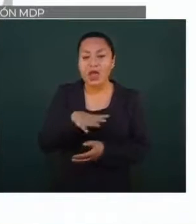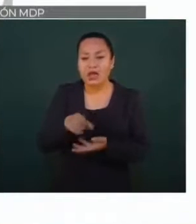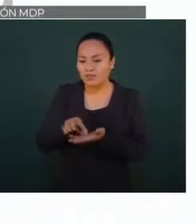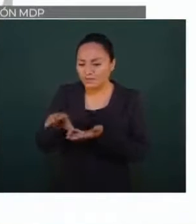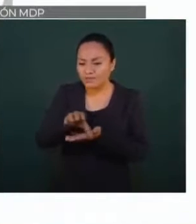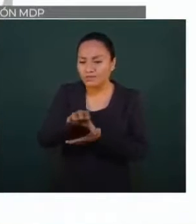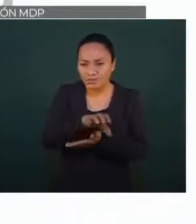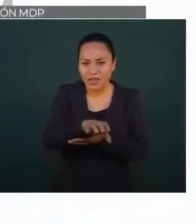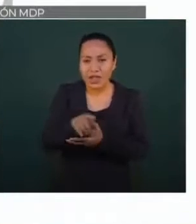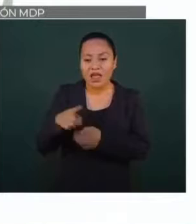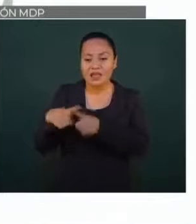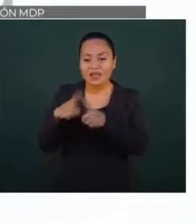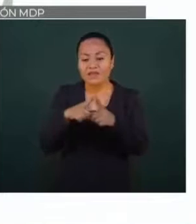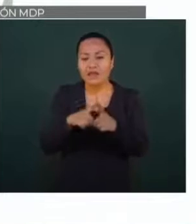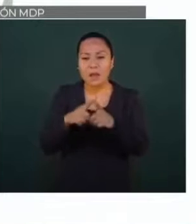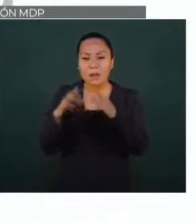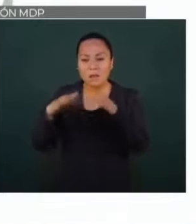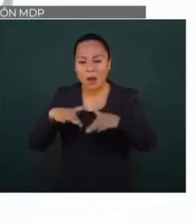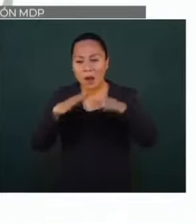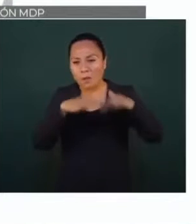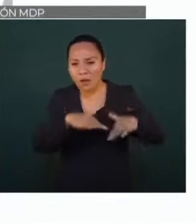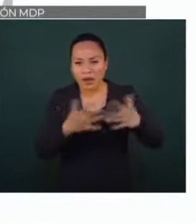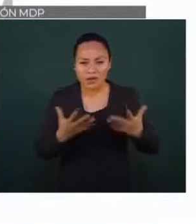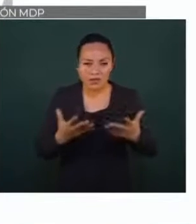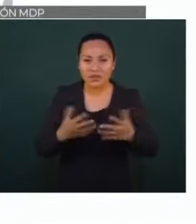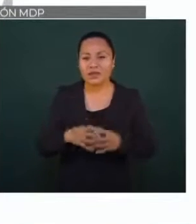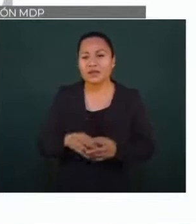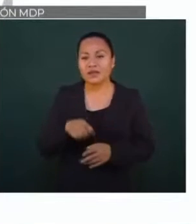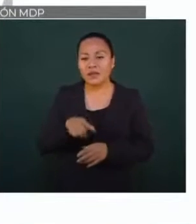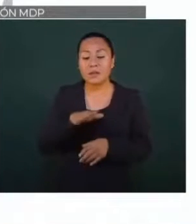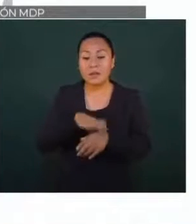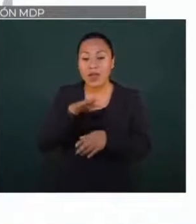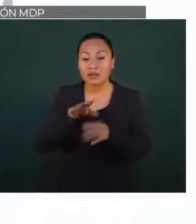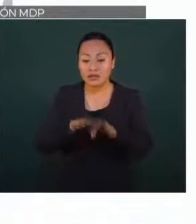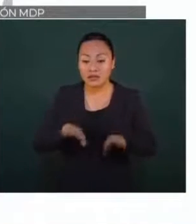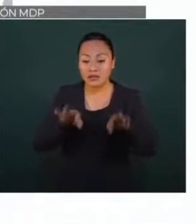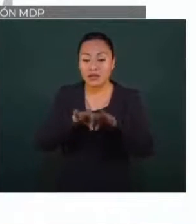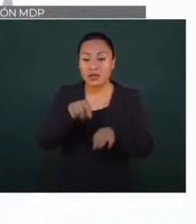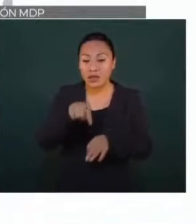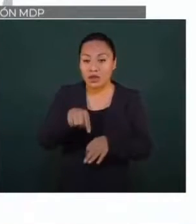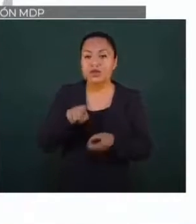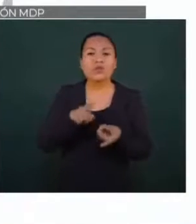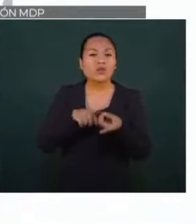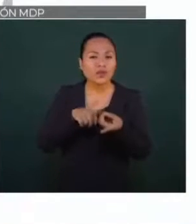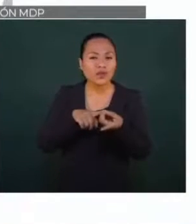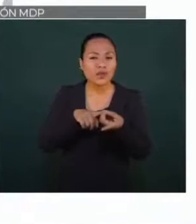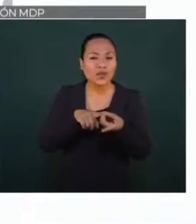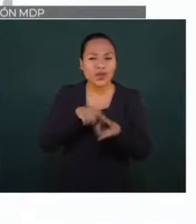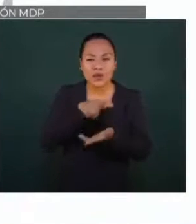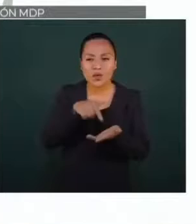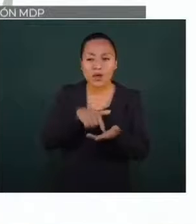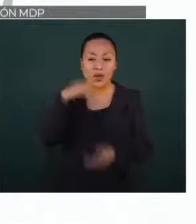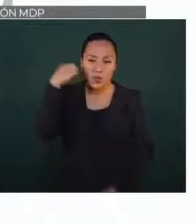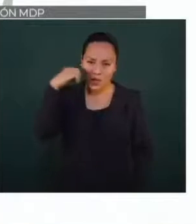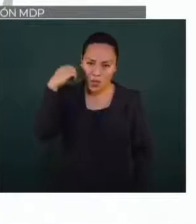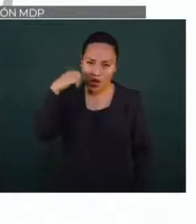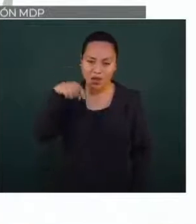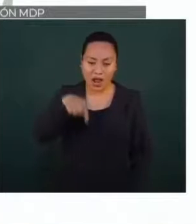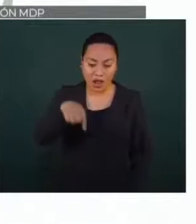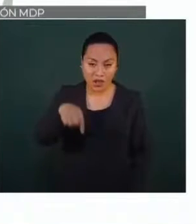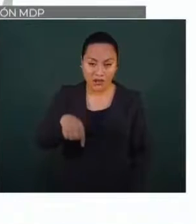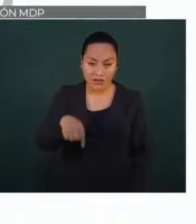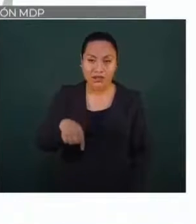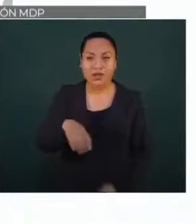hubo afectaciones, y destaca principalmente el estado de Oaxaca, esta entidad, que fue